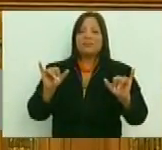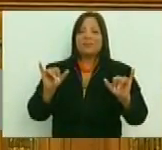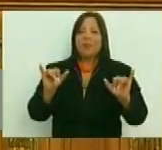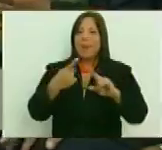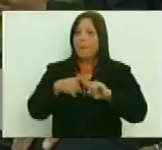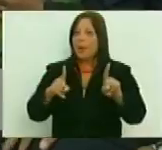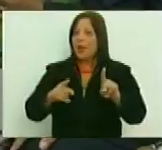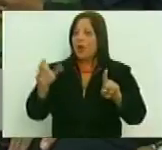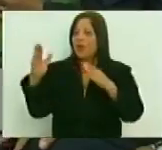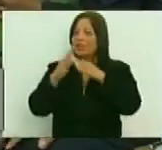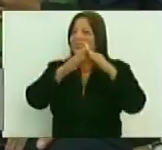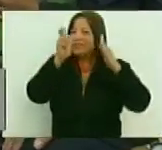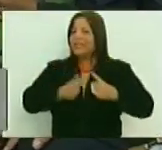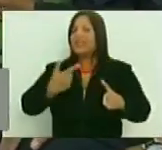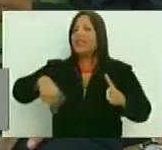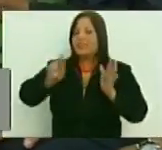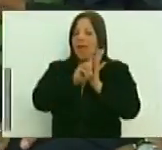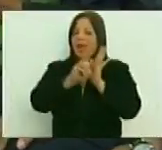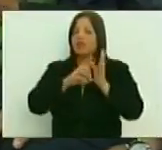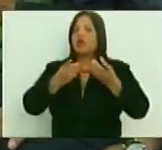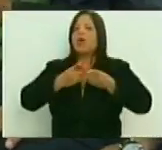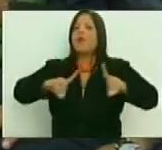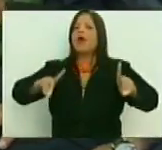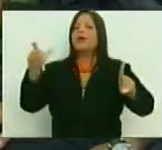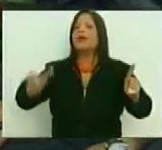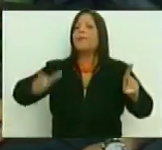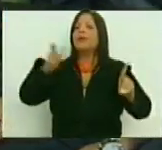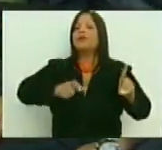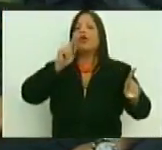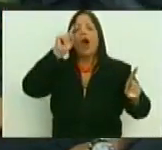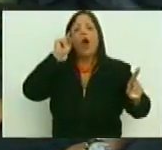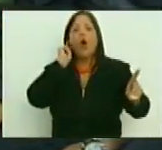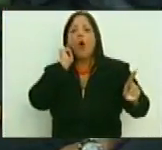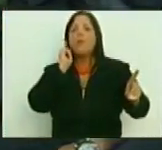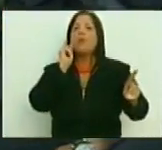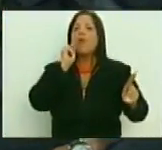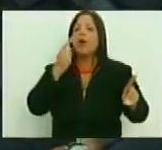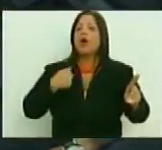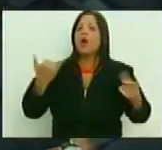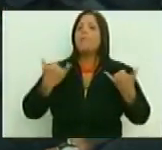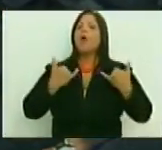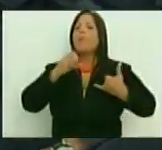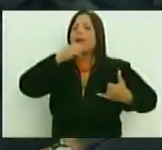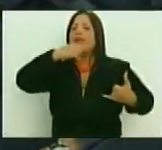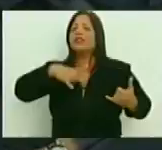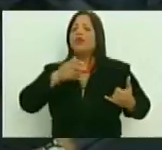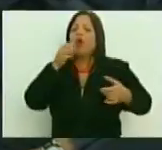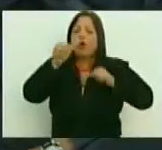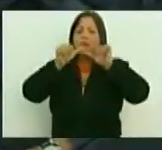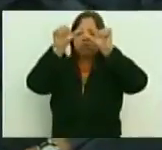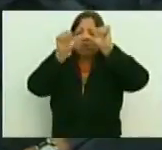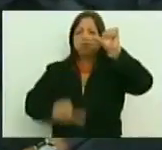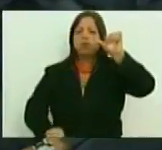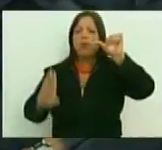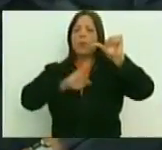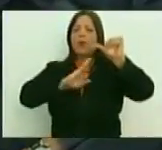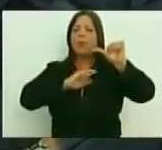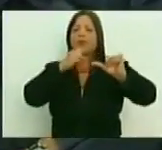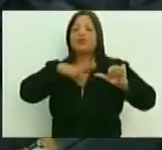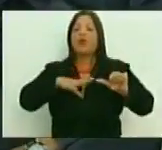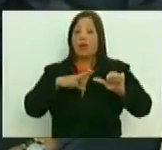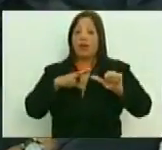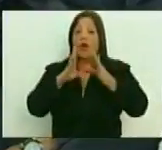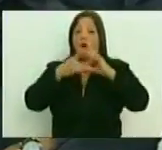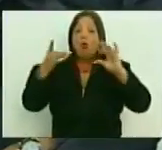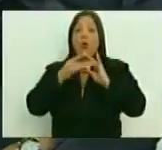Pero un ciudadano tiene también el derecho democrático, socialista, de contar su propia historia y de que su cuento